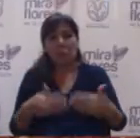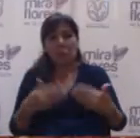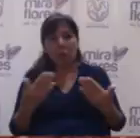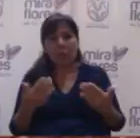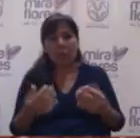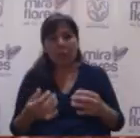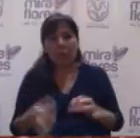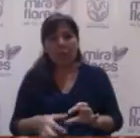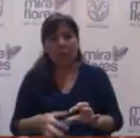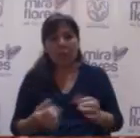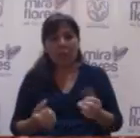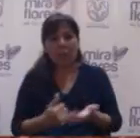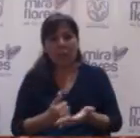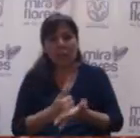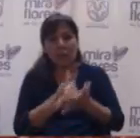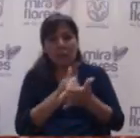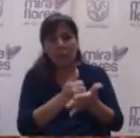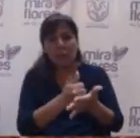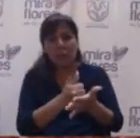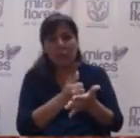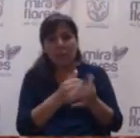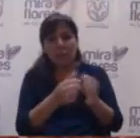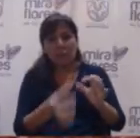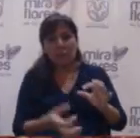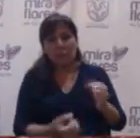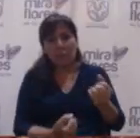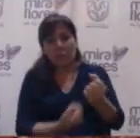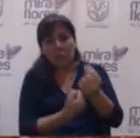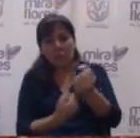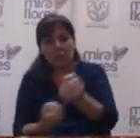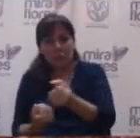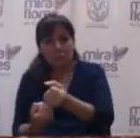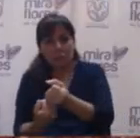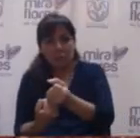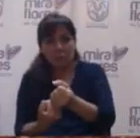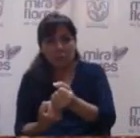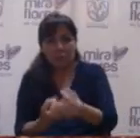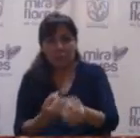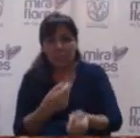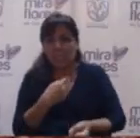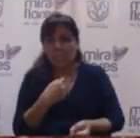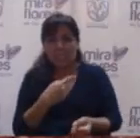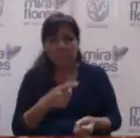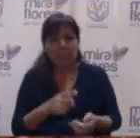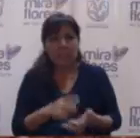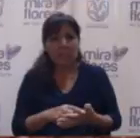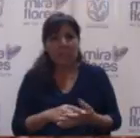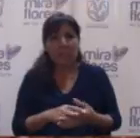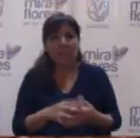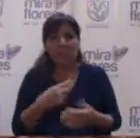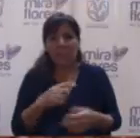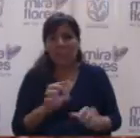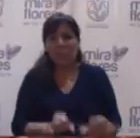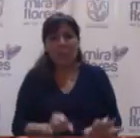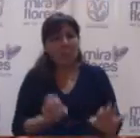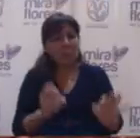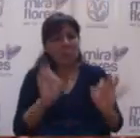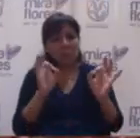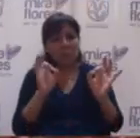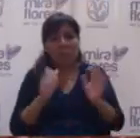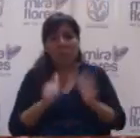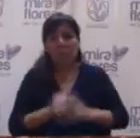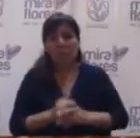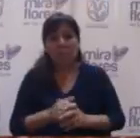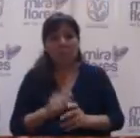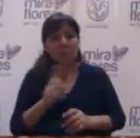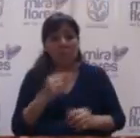alerones, comprobamos con esto que estoy afirmando que eso era pues absolutamente irreal, peligroso y que no